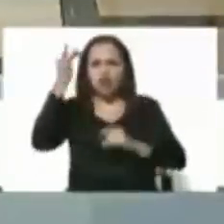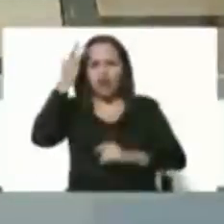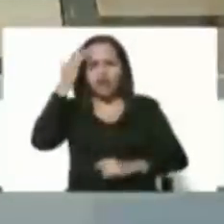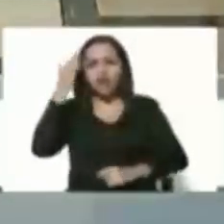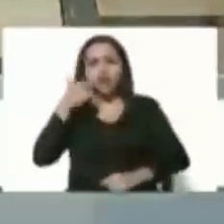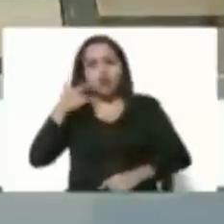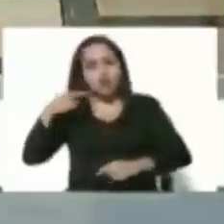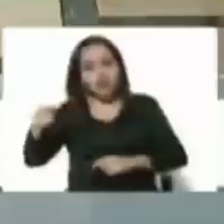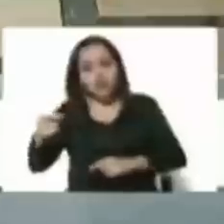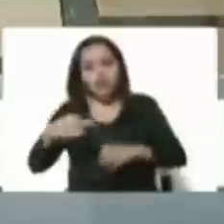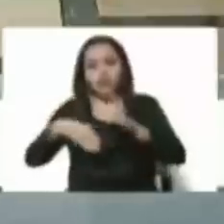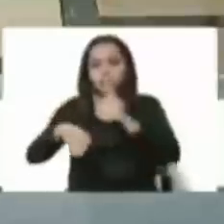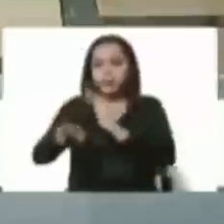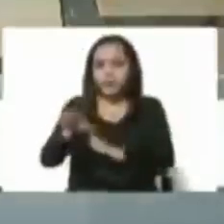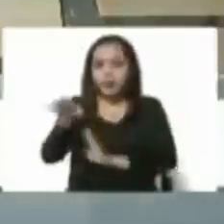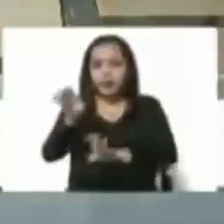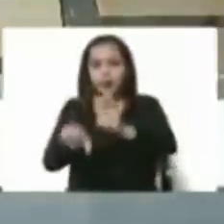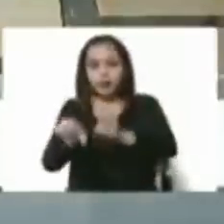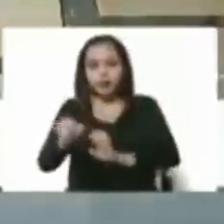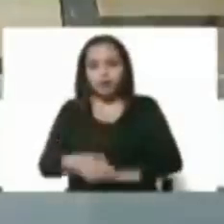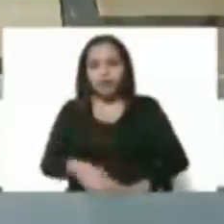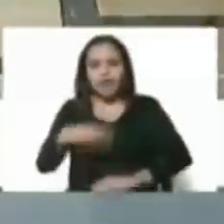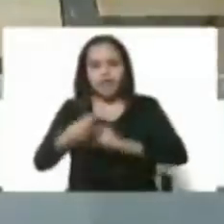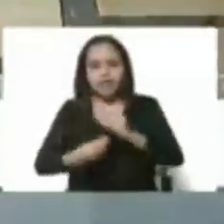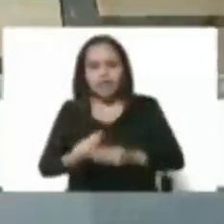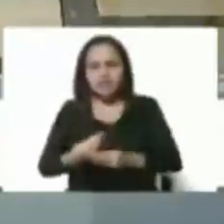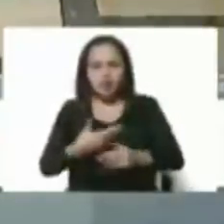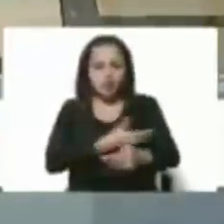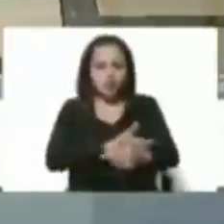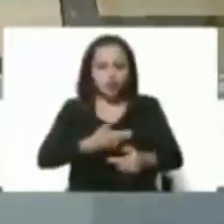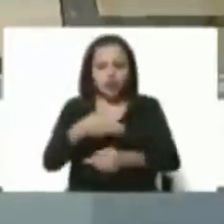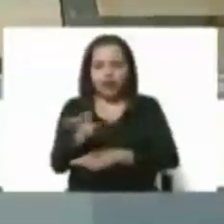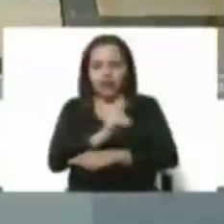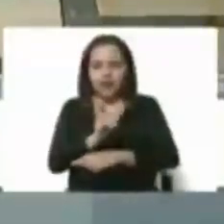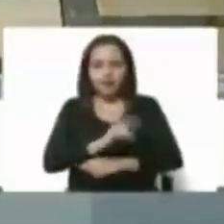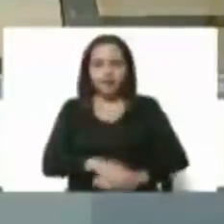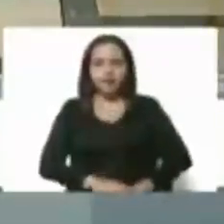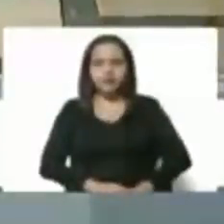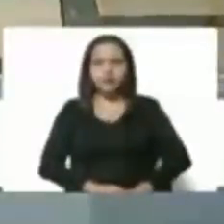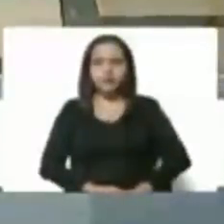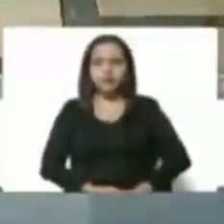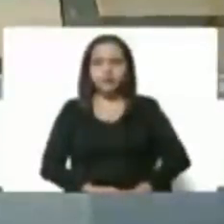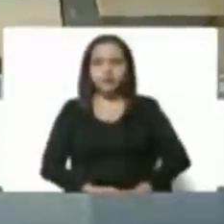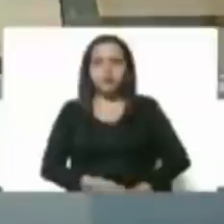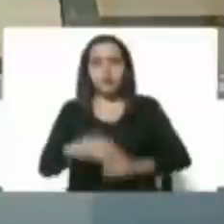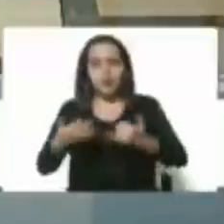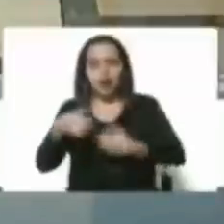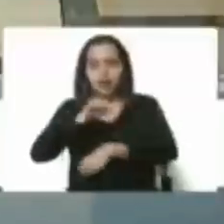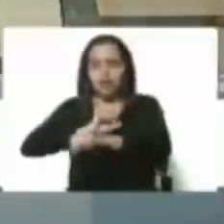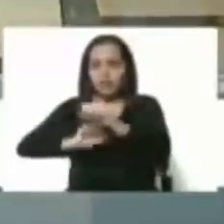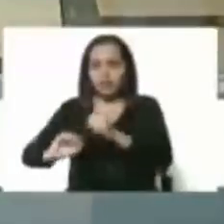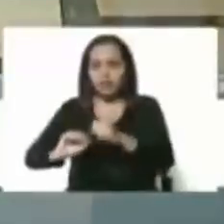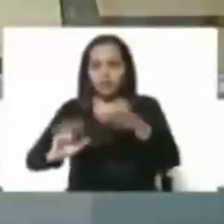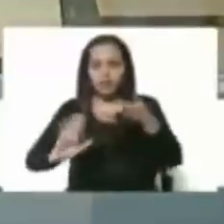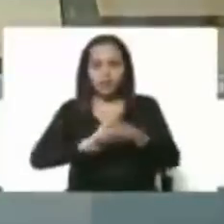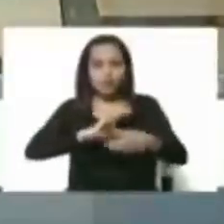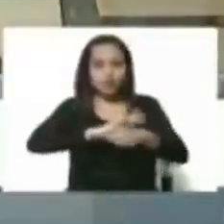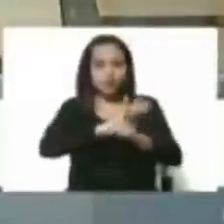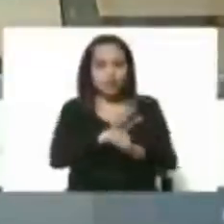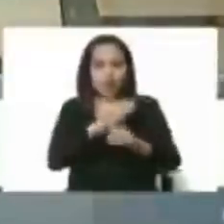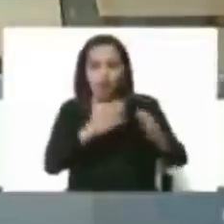inteligencia cubanos no lo iba a saber el grupo de inteligencia venezolano los rusos no lo iban a